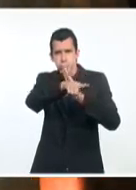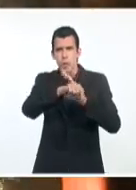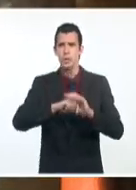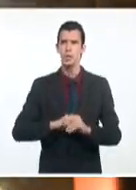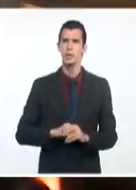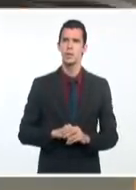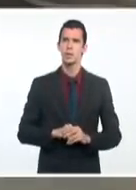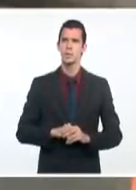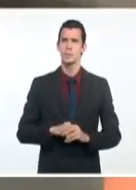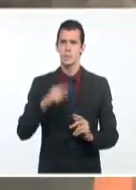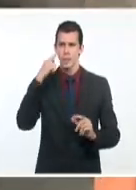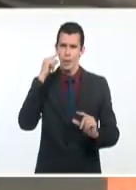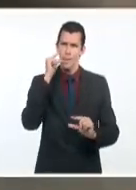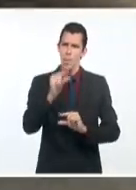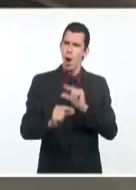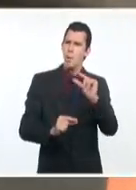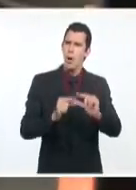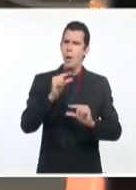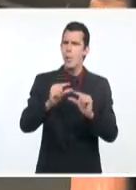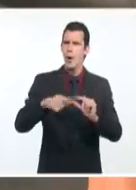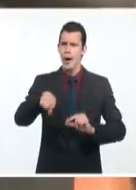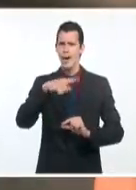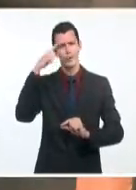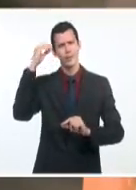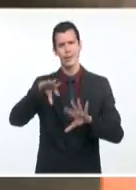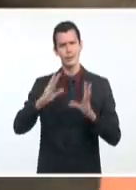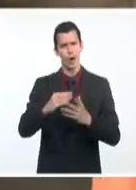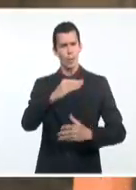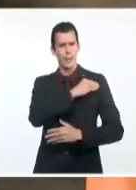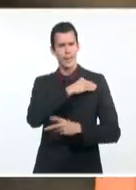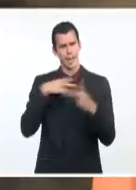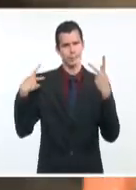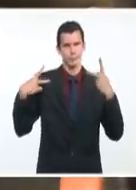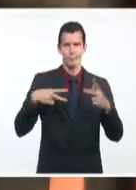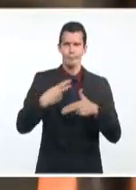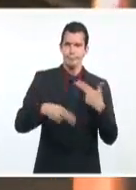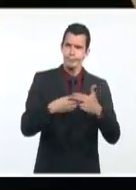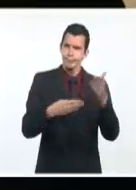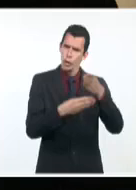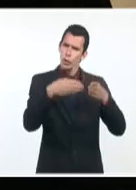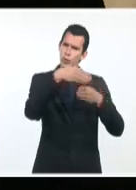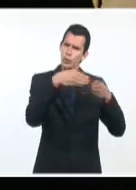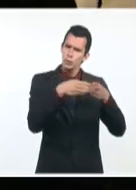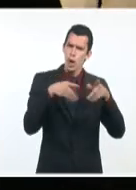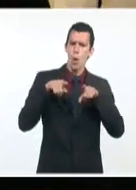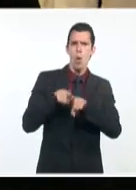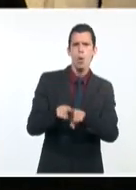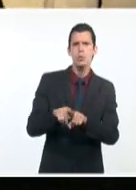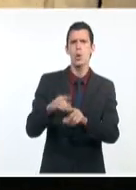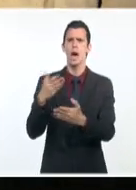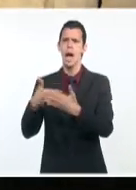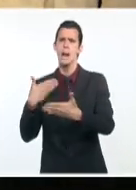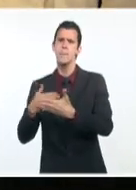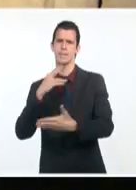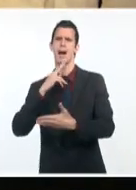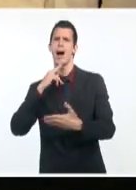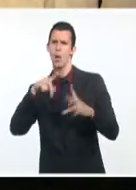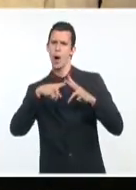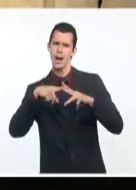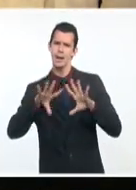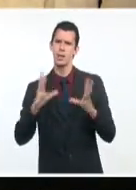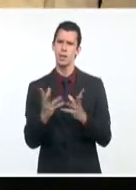llegado los constructores militares y la dirección inversionista del trasvase con sus ingenieros